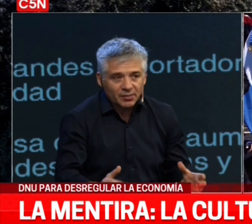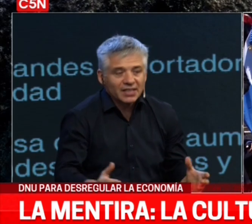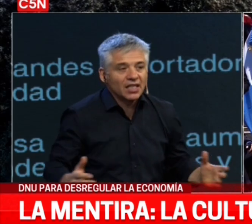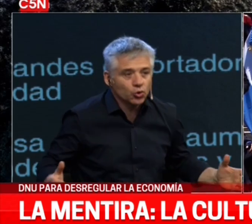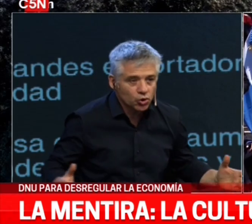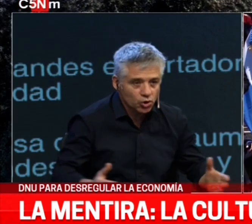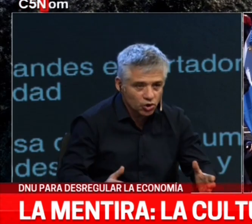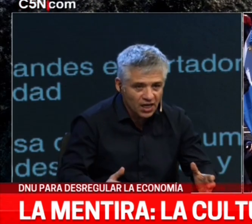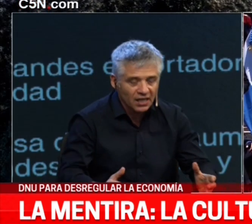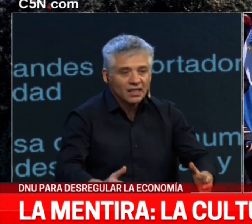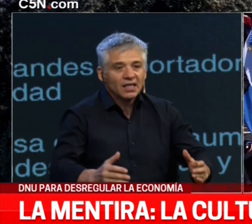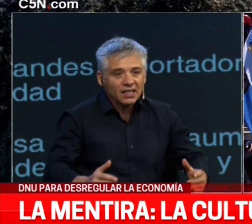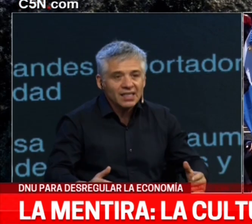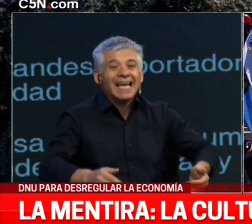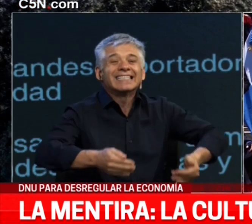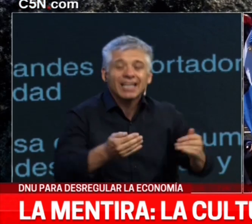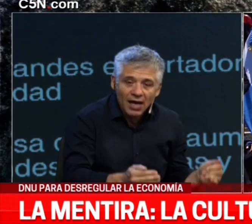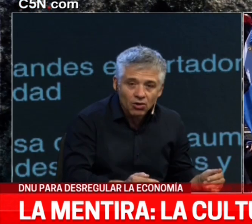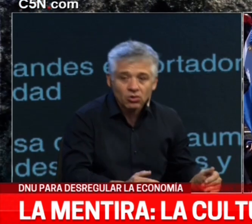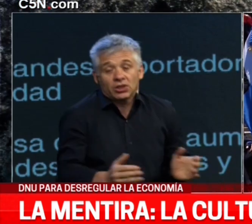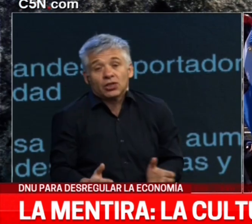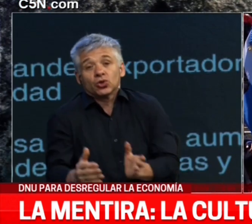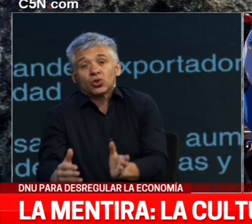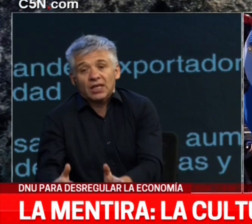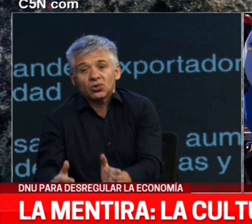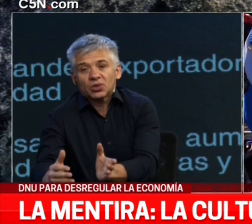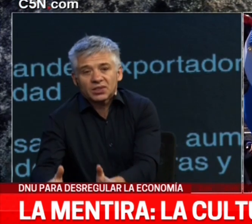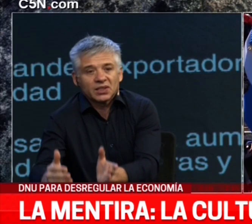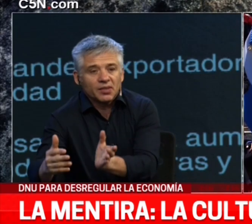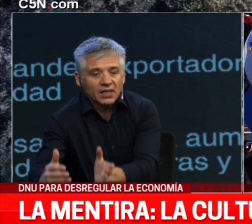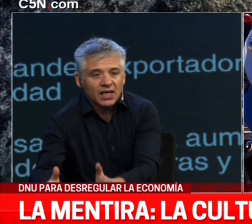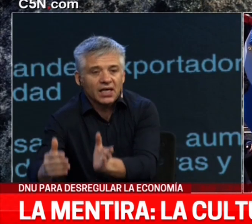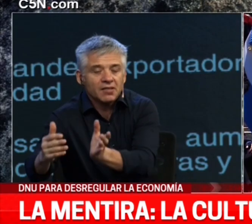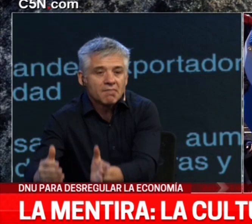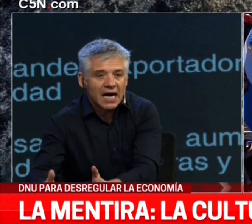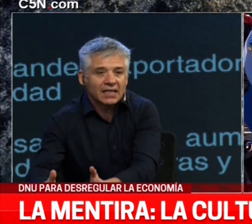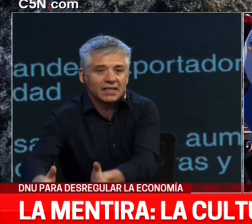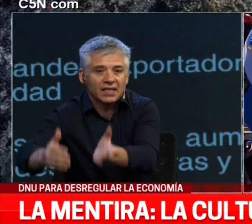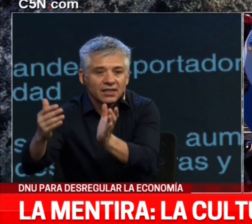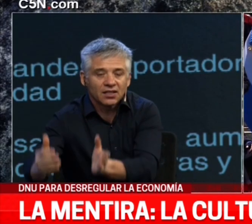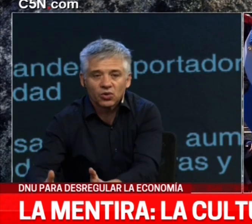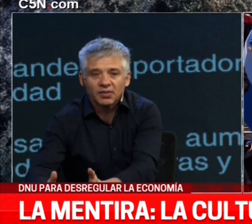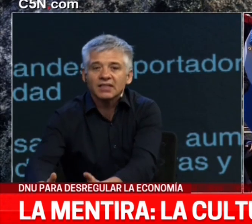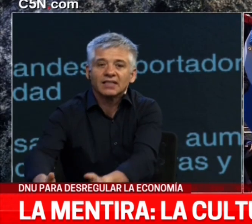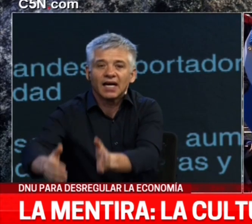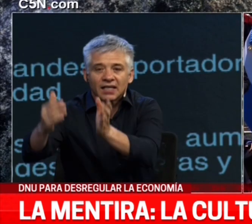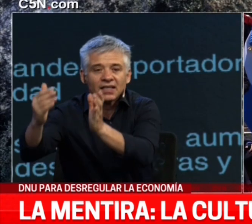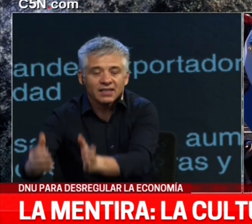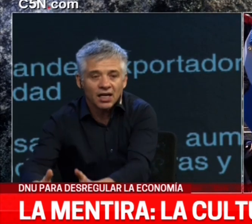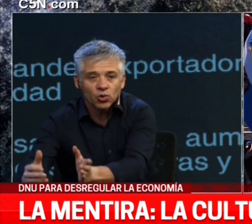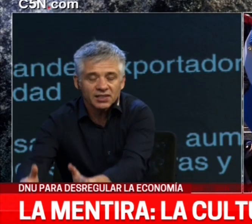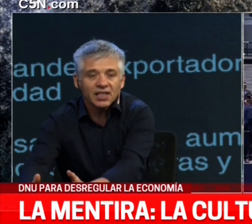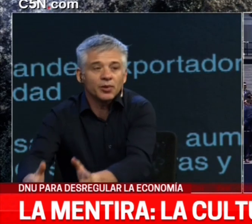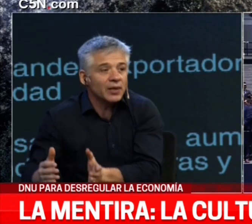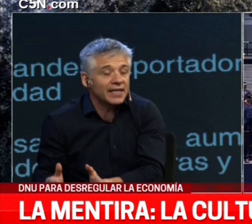básicamente la inclusión social y el trabajo y hay otro relato que es el de mi ley macri La dictadura militar de